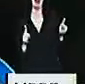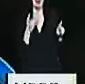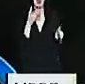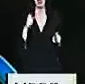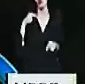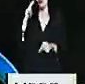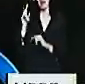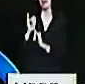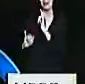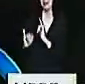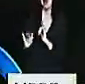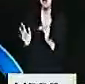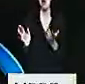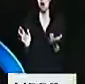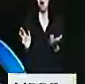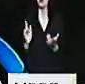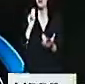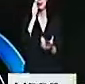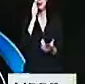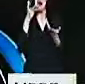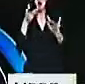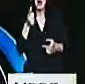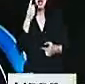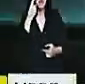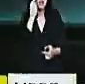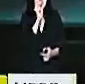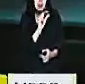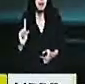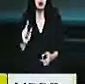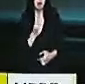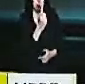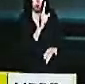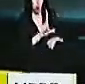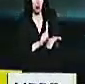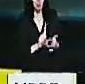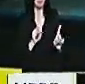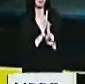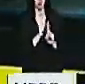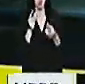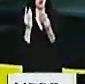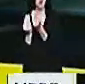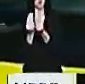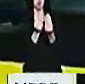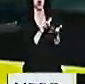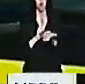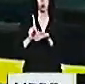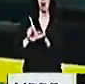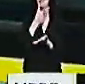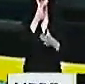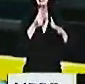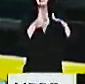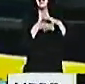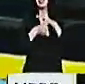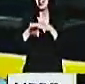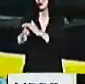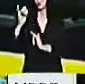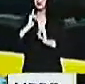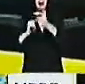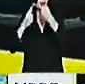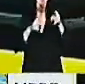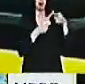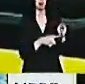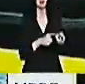lo tanto, ya el conocimiento está en muchos lugares y es fácil de acceder a él. Por lo tanto, es tan relevante que